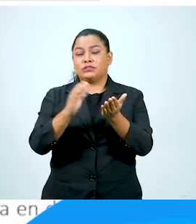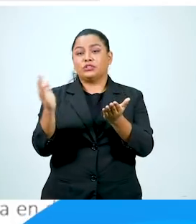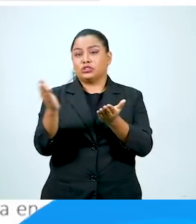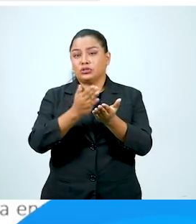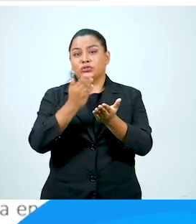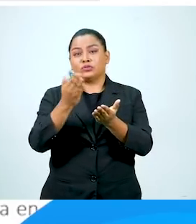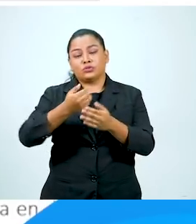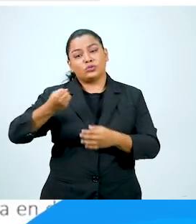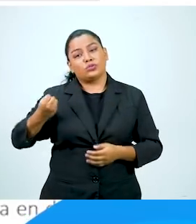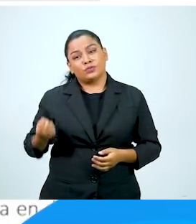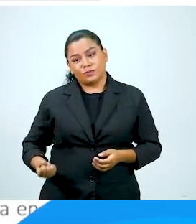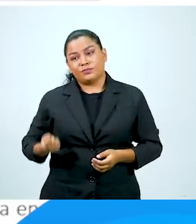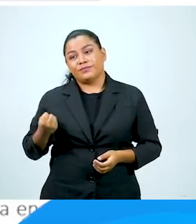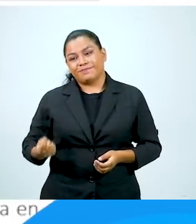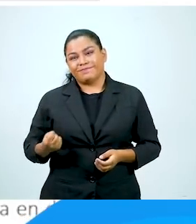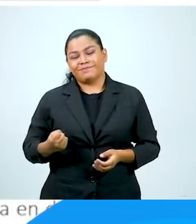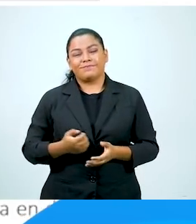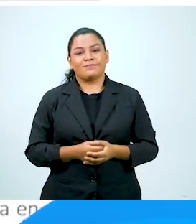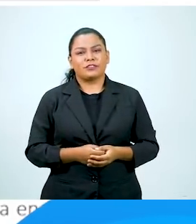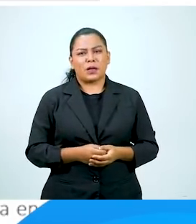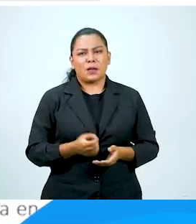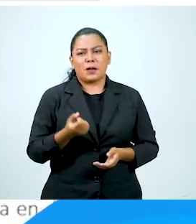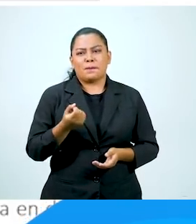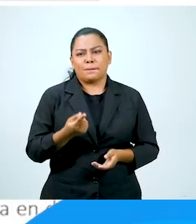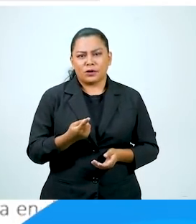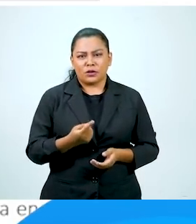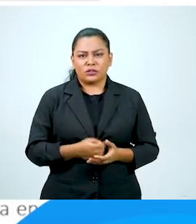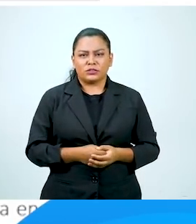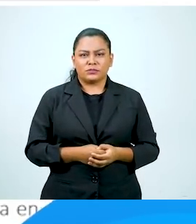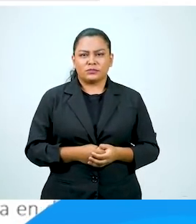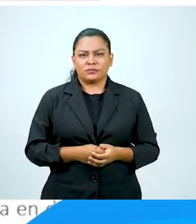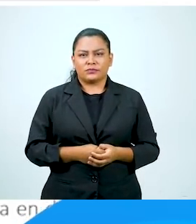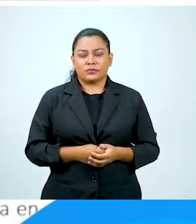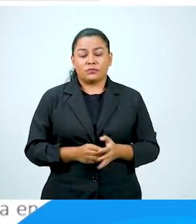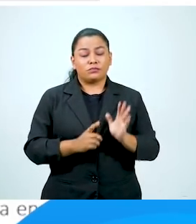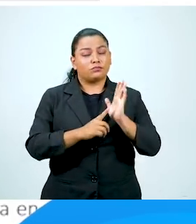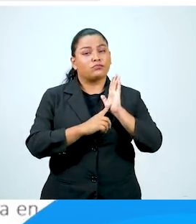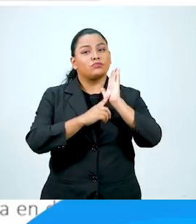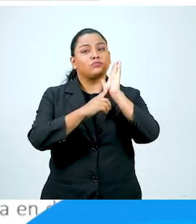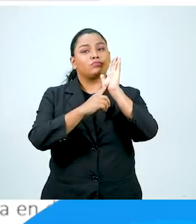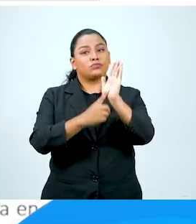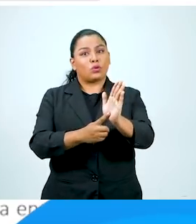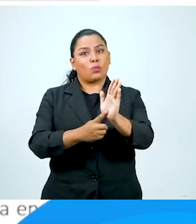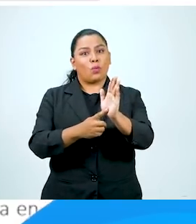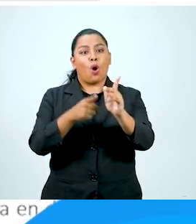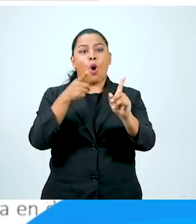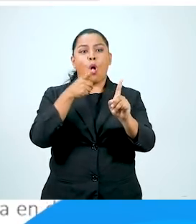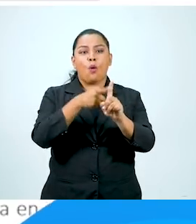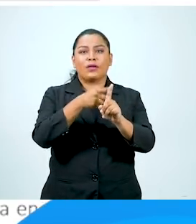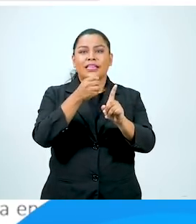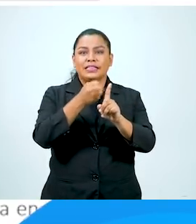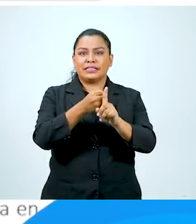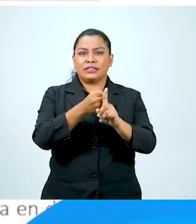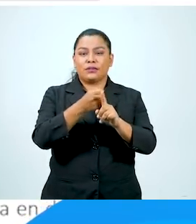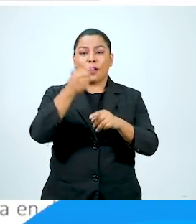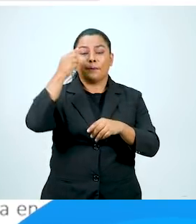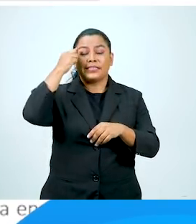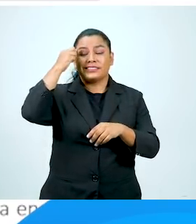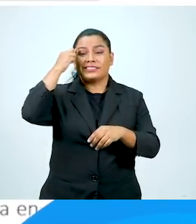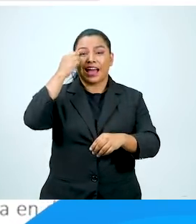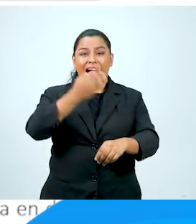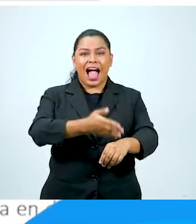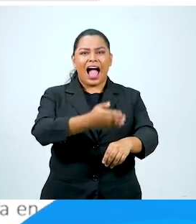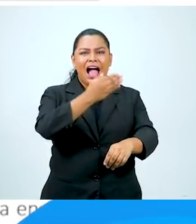del estudiantado. El siguiente elemento de la sección presenta el propósito de la